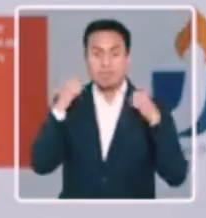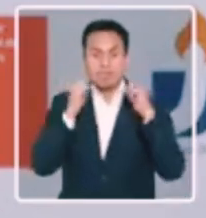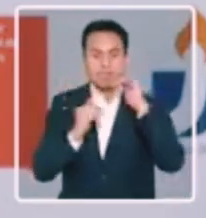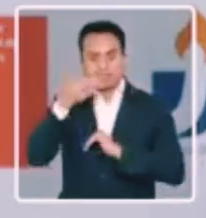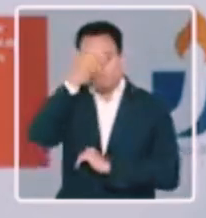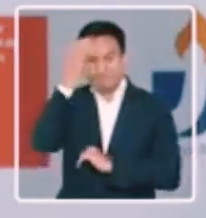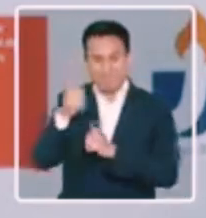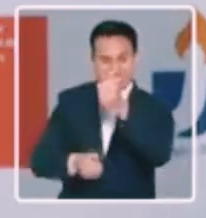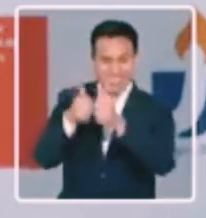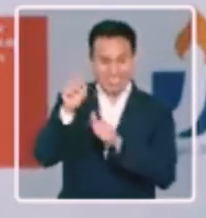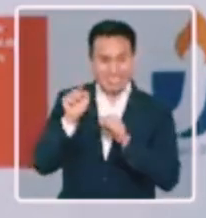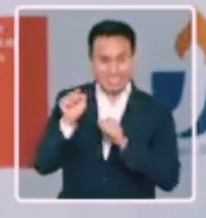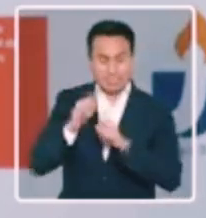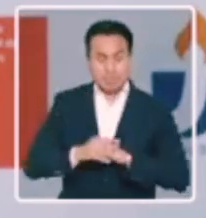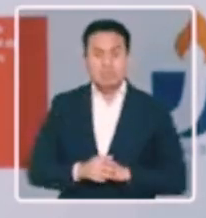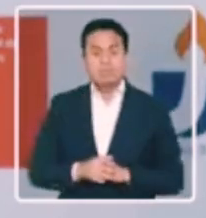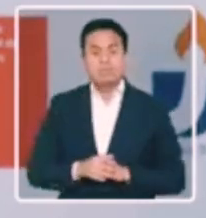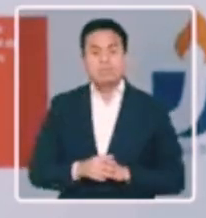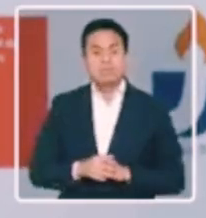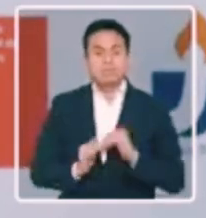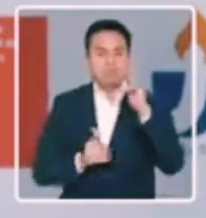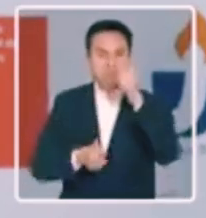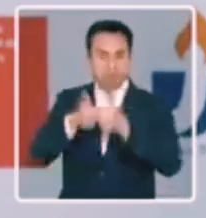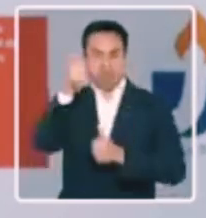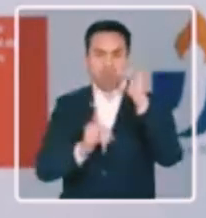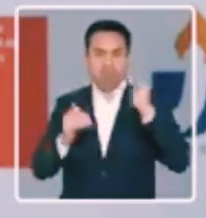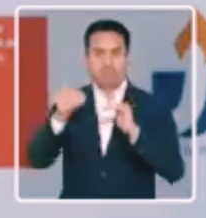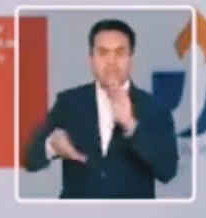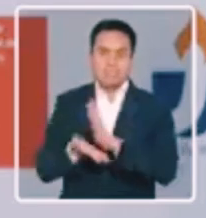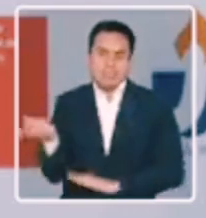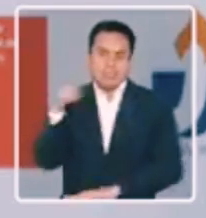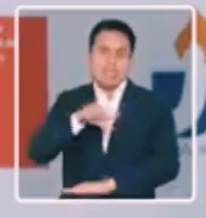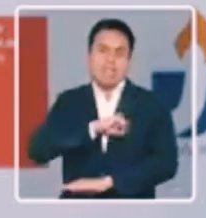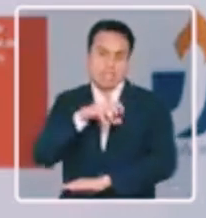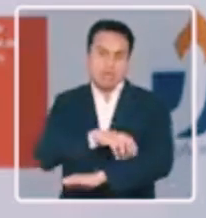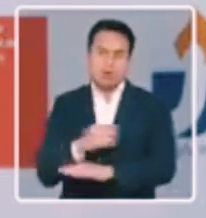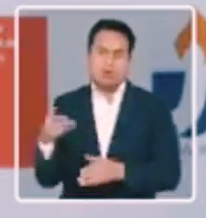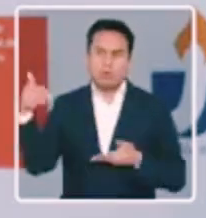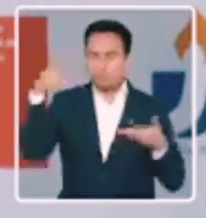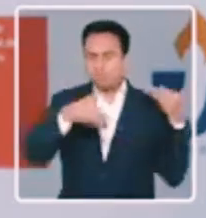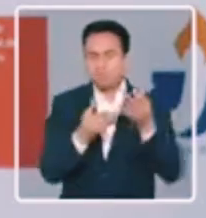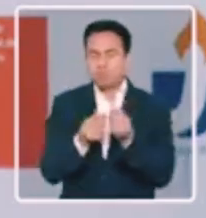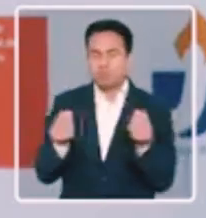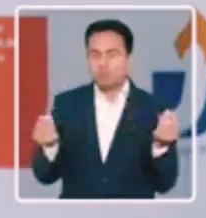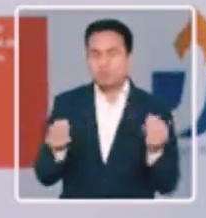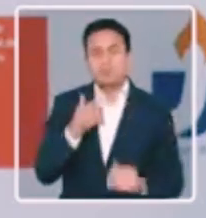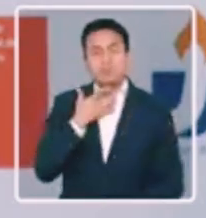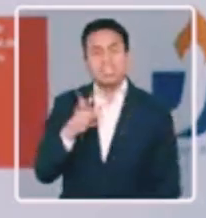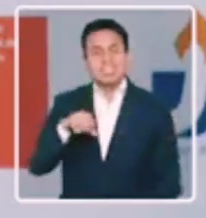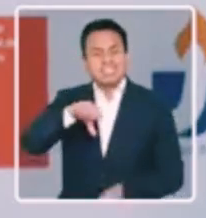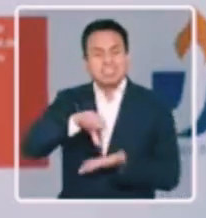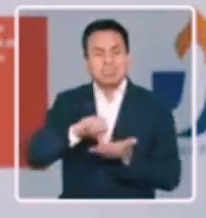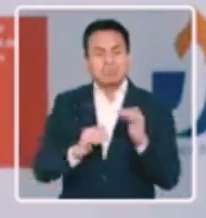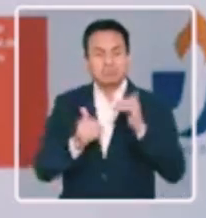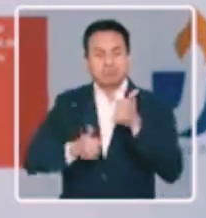alto rendimiento al ser de alto rendimiento se tienen que ir a Santiago muchos de ellos porque el centro de